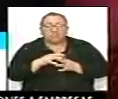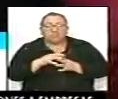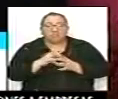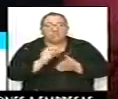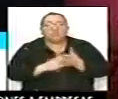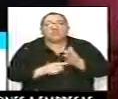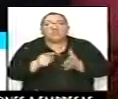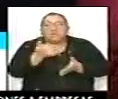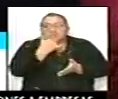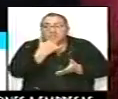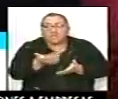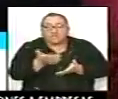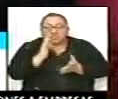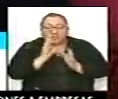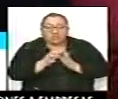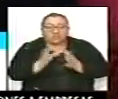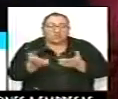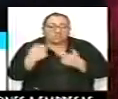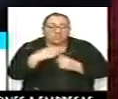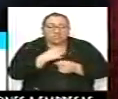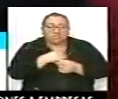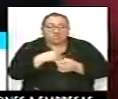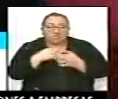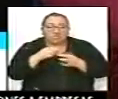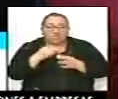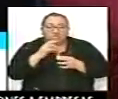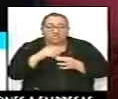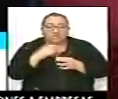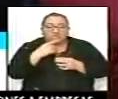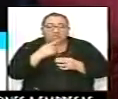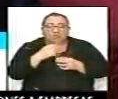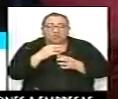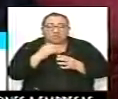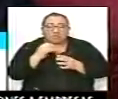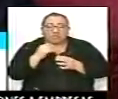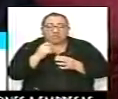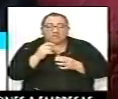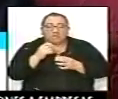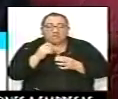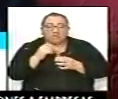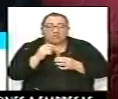¿Y qué sucede? Viene el Ministerio Público y le dice el lavado de activos.